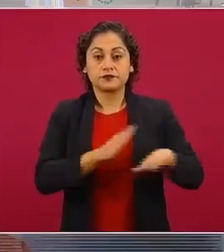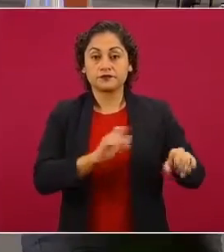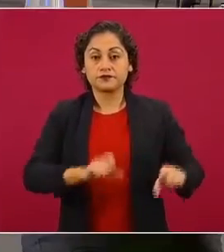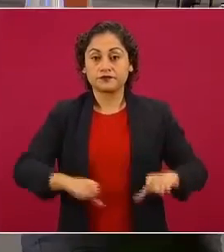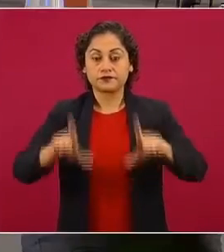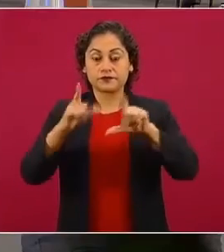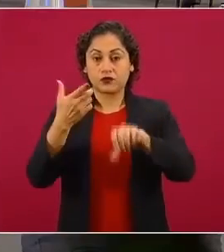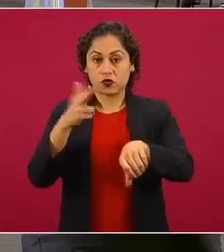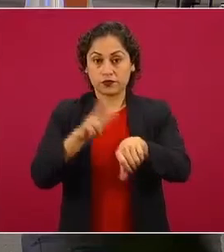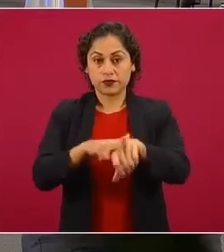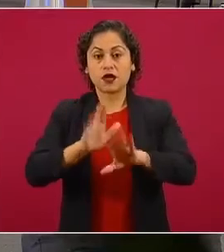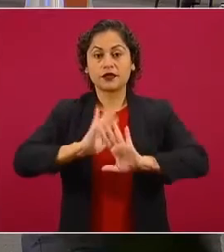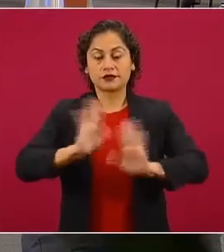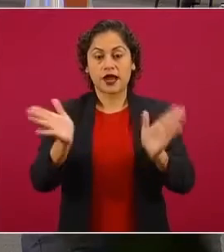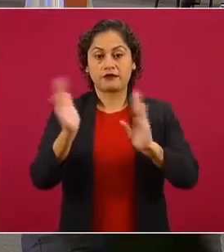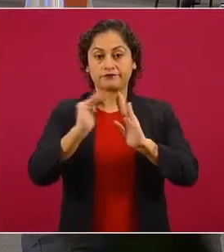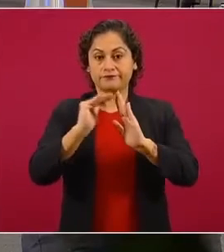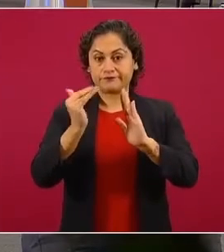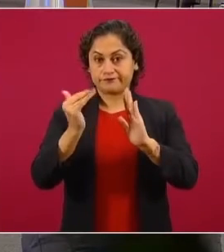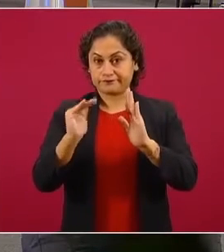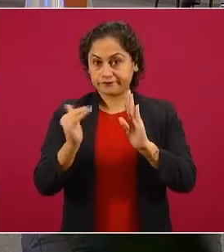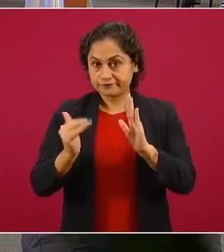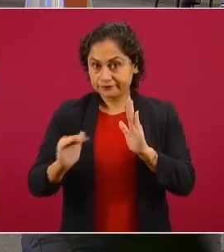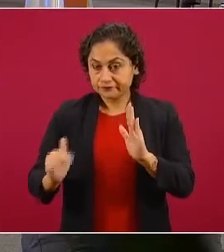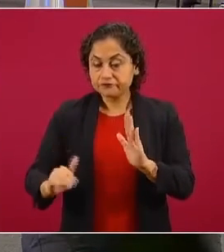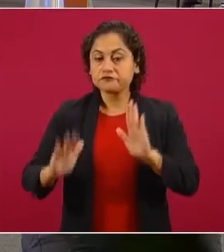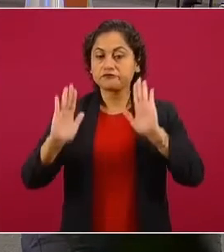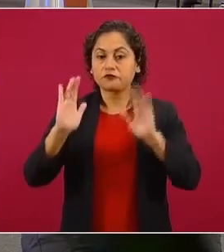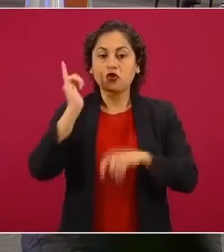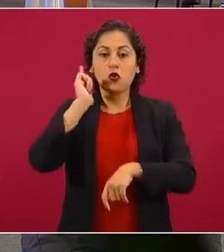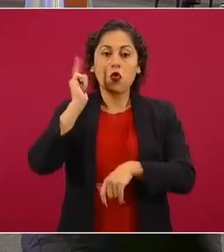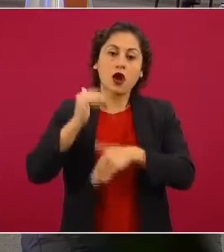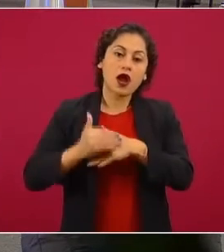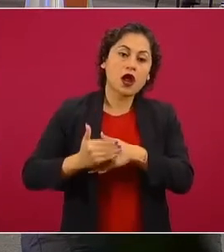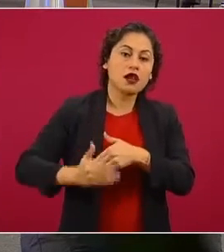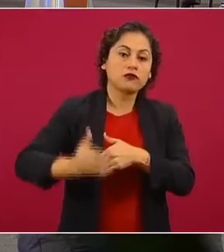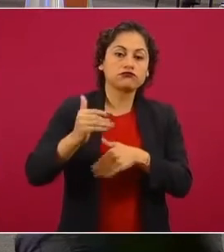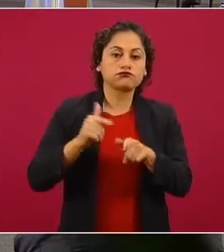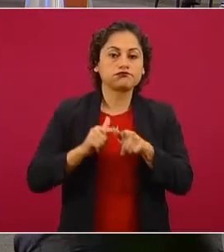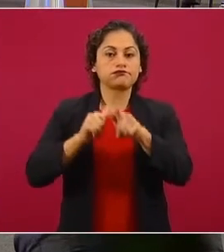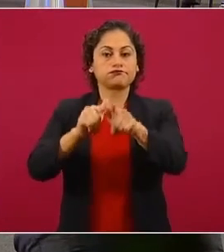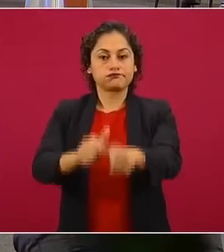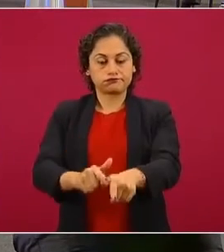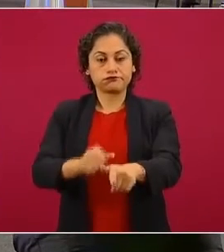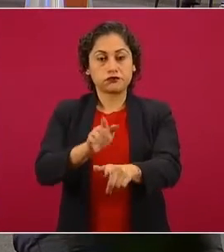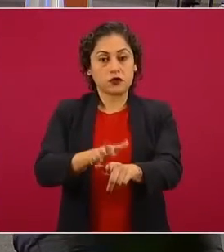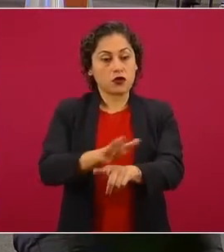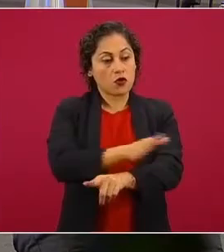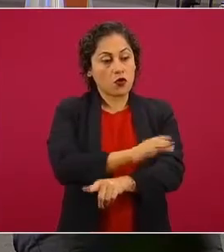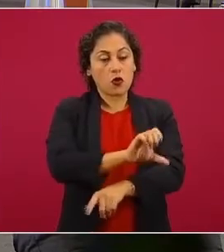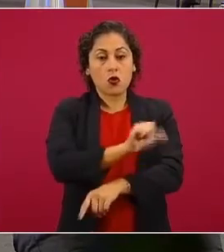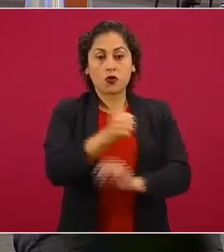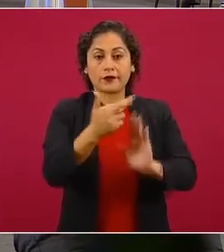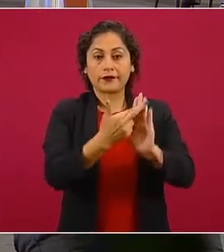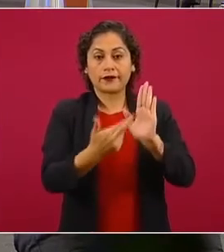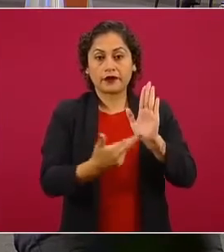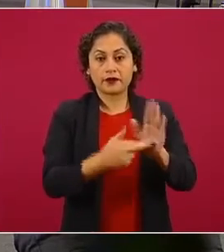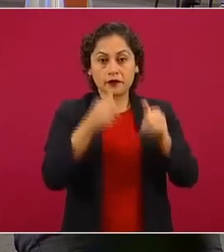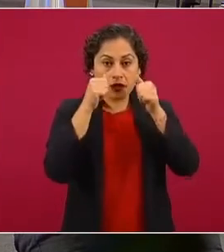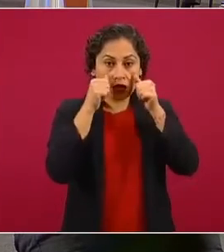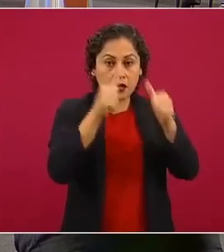empezó ya a bajar y esperamos que se mantenga en la medida en que surtan efecto las intervenciones. La